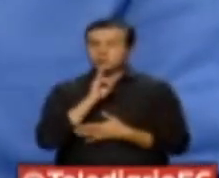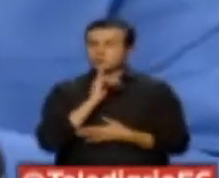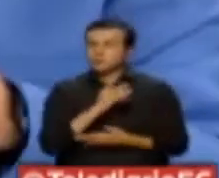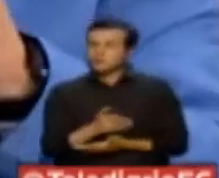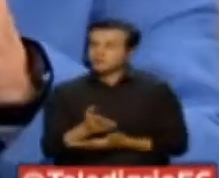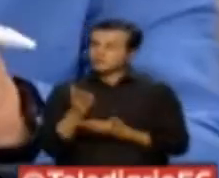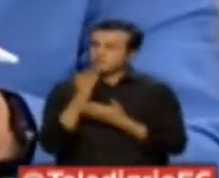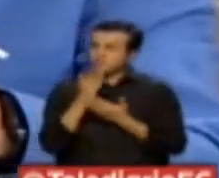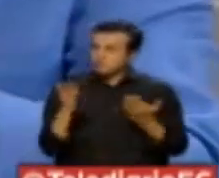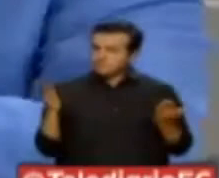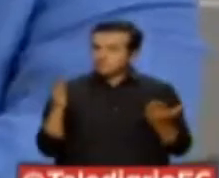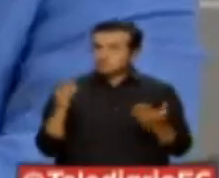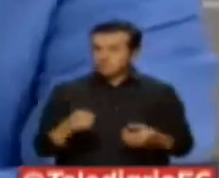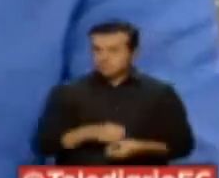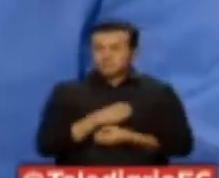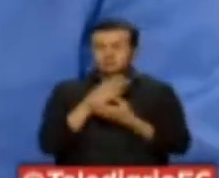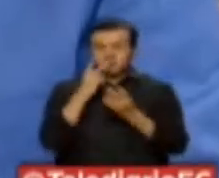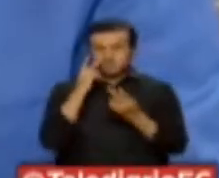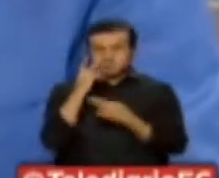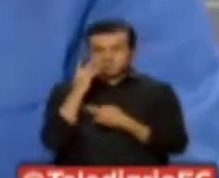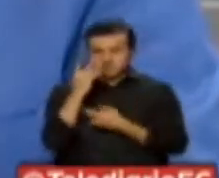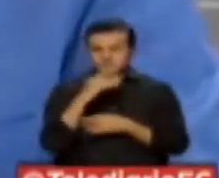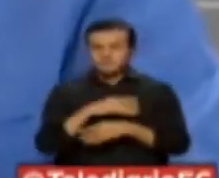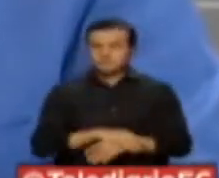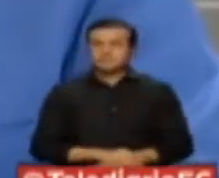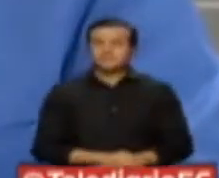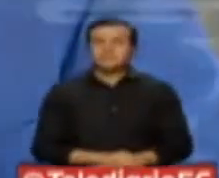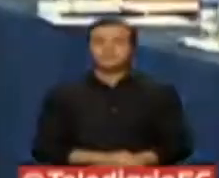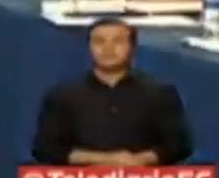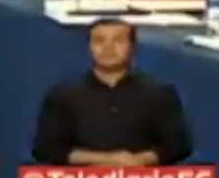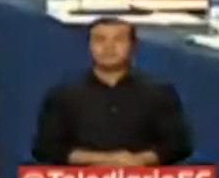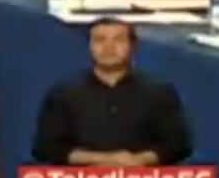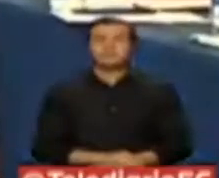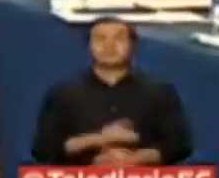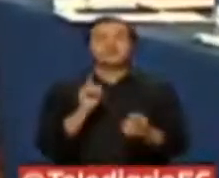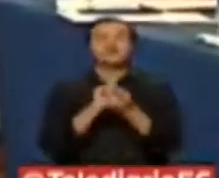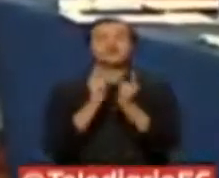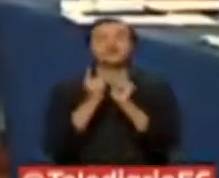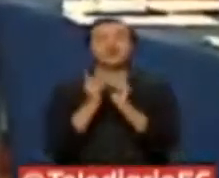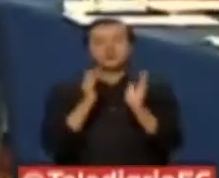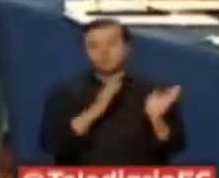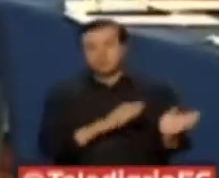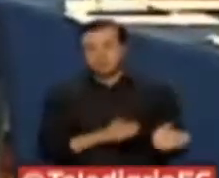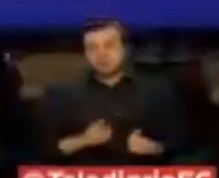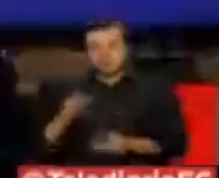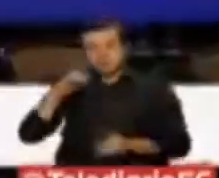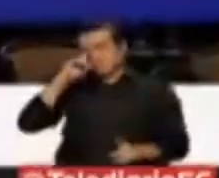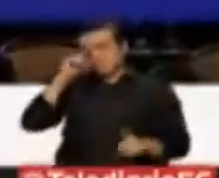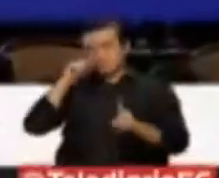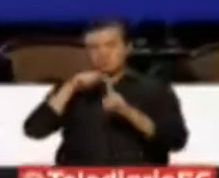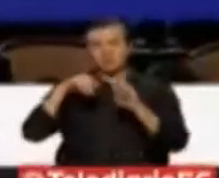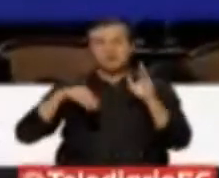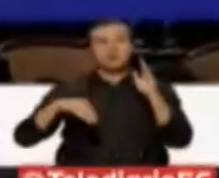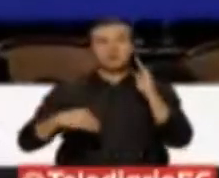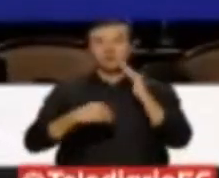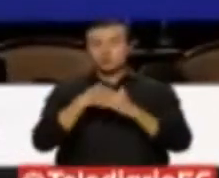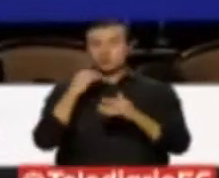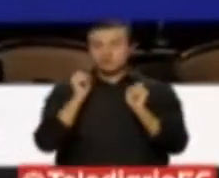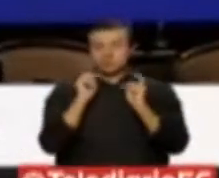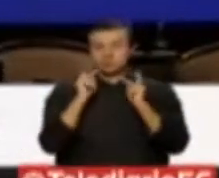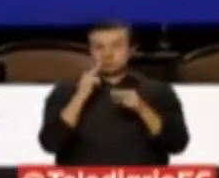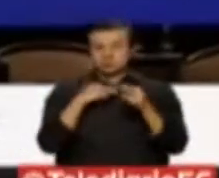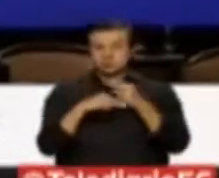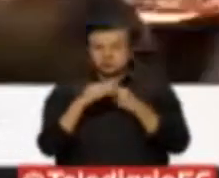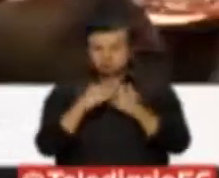unidos- veamos una información y seguimos el diálogo el encuentro fue planificado con el propósito de generar nuevas oportunidades de